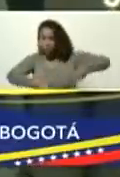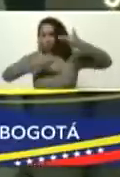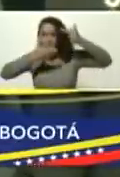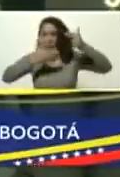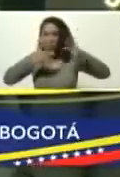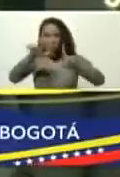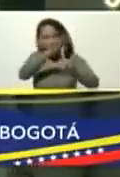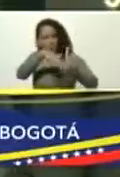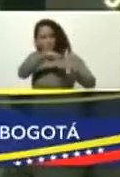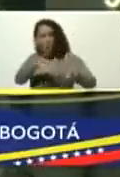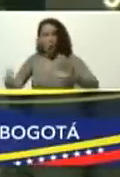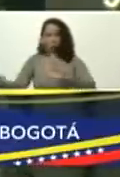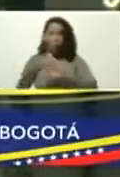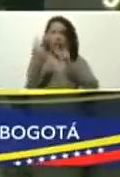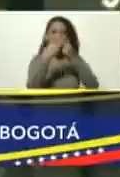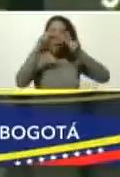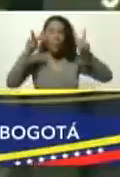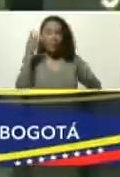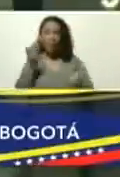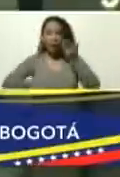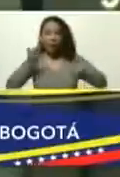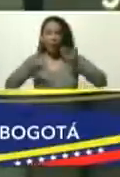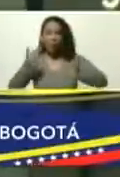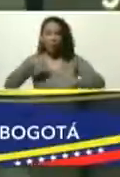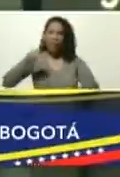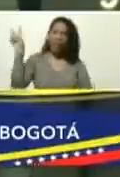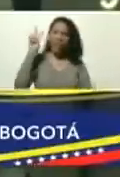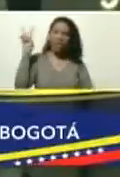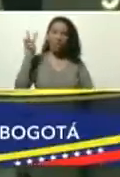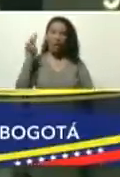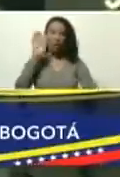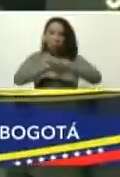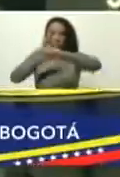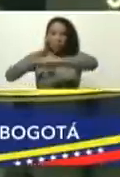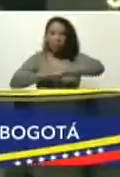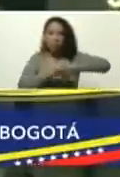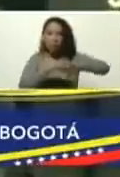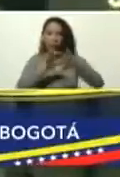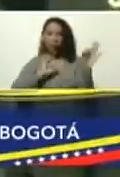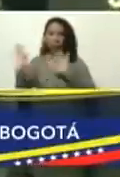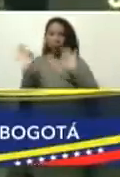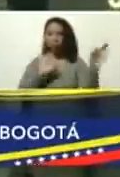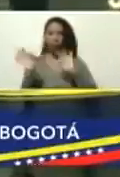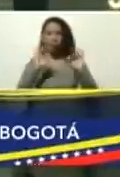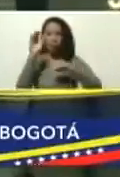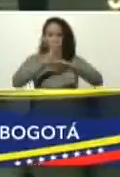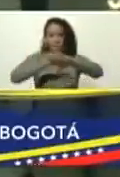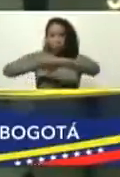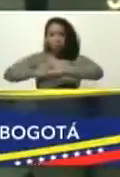conspiran contra la paz y la estabilidad de Venezuela. ¡Alerta! ¡Alerta!